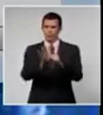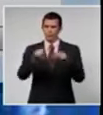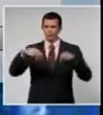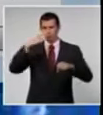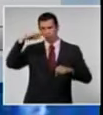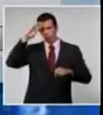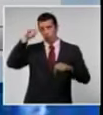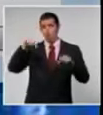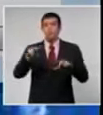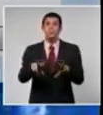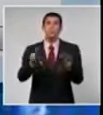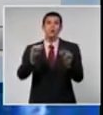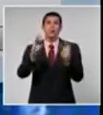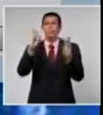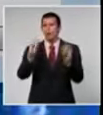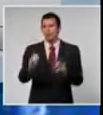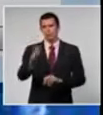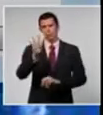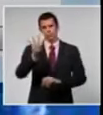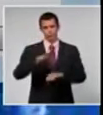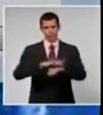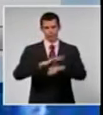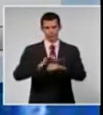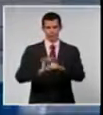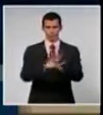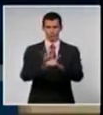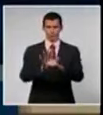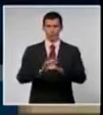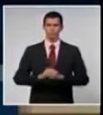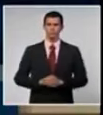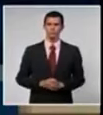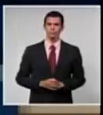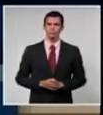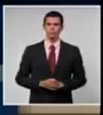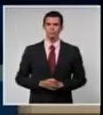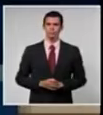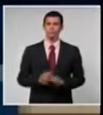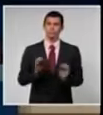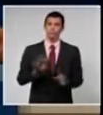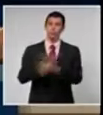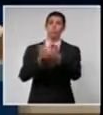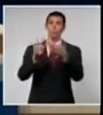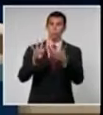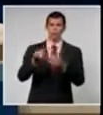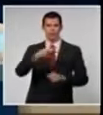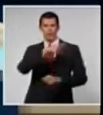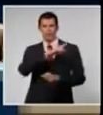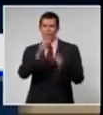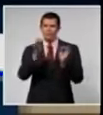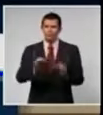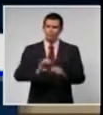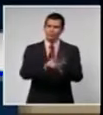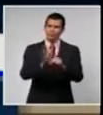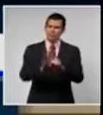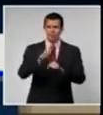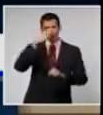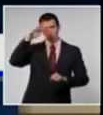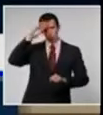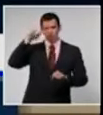casos positivos. Los 4 casos confirmados en el día de ayer pues son cubanos, los 4 son contactos de